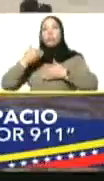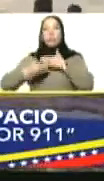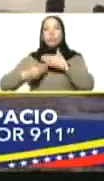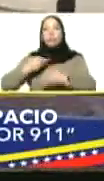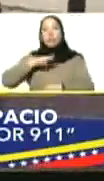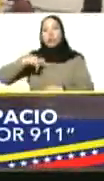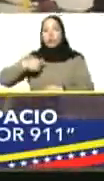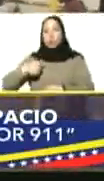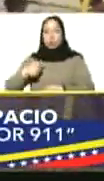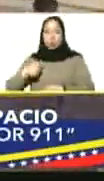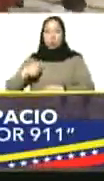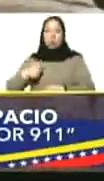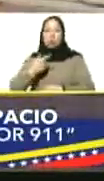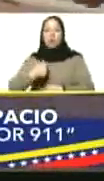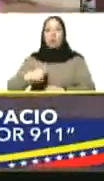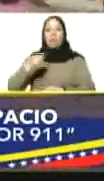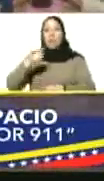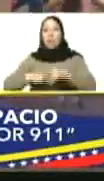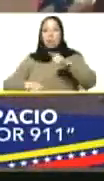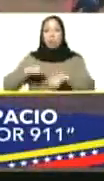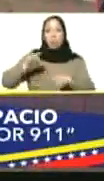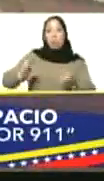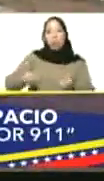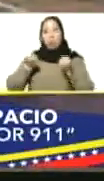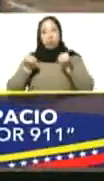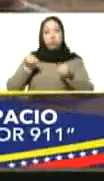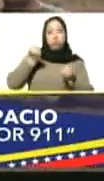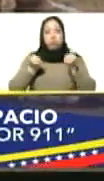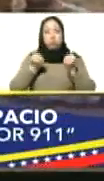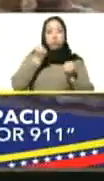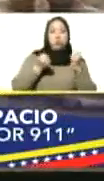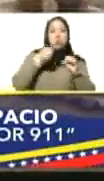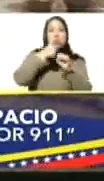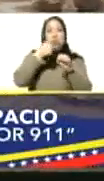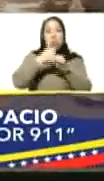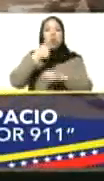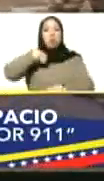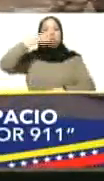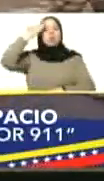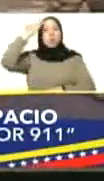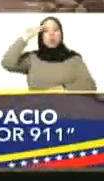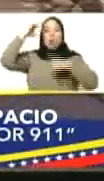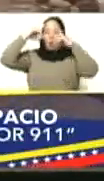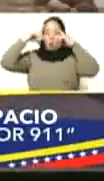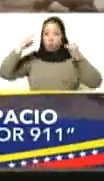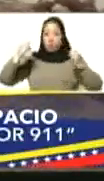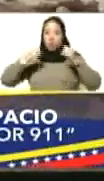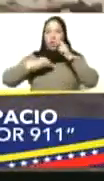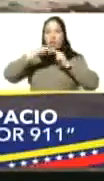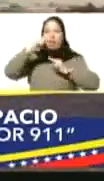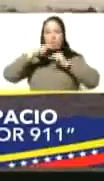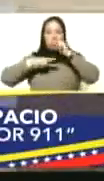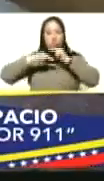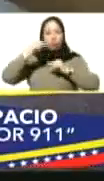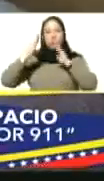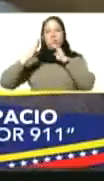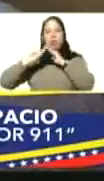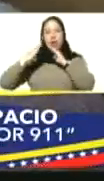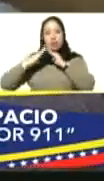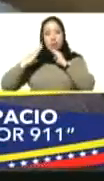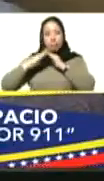nosotros cargamos el material, yo soy trabajador de obrero aquí de la obra, nosotros trabajamos en estas viviendas. Estas son